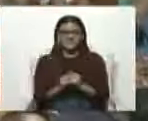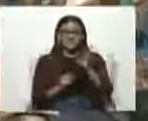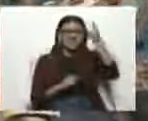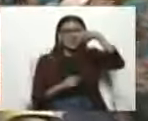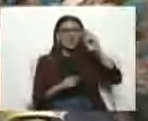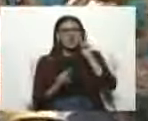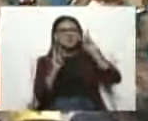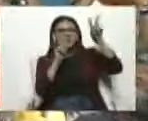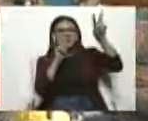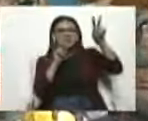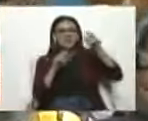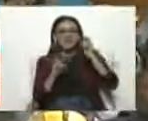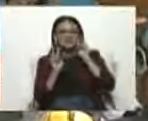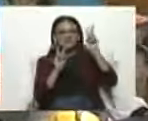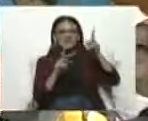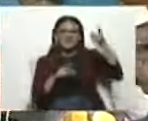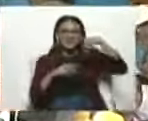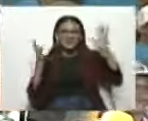Enamórate.